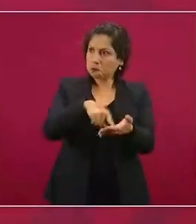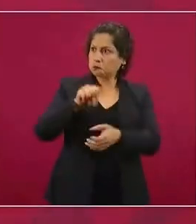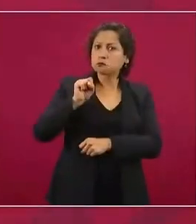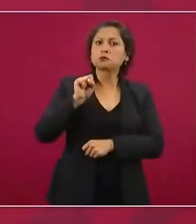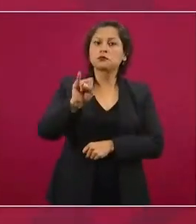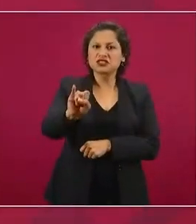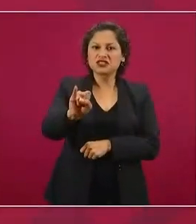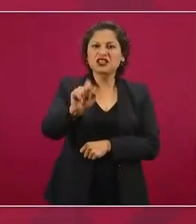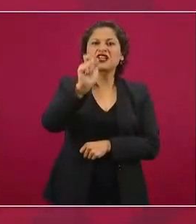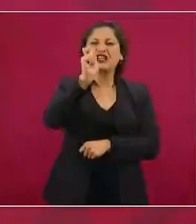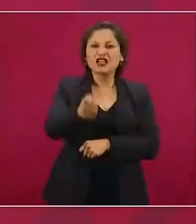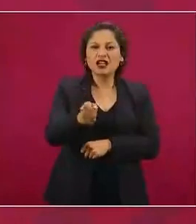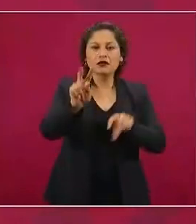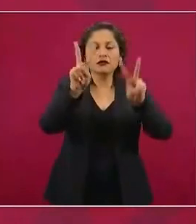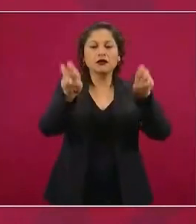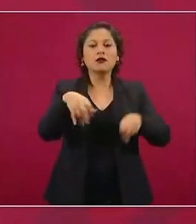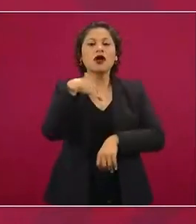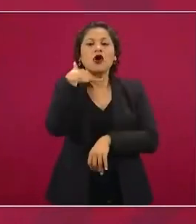acabar con la corrupción,